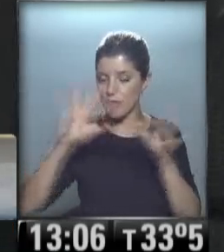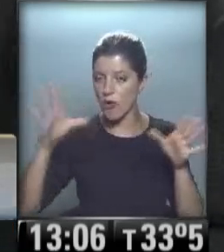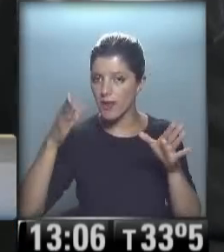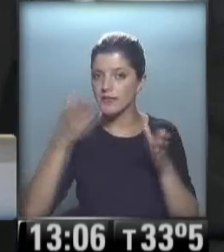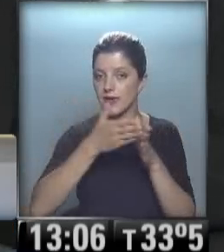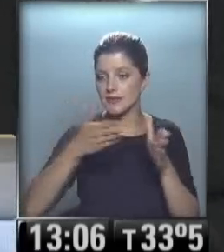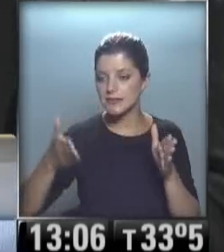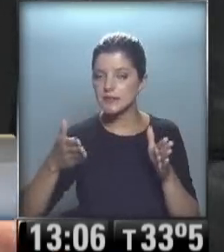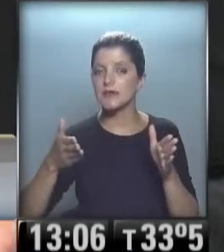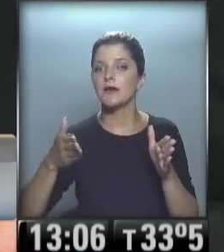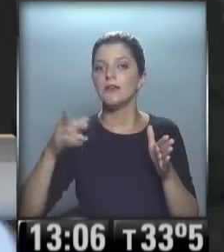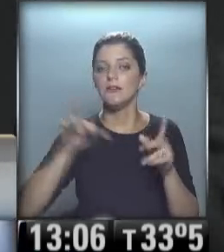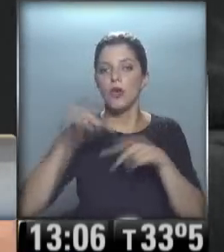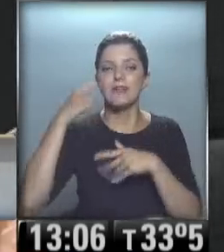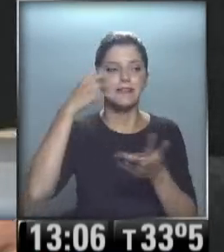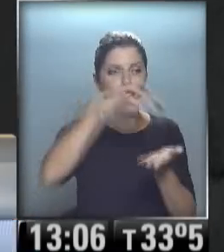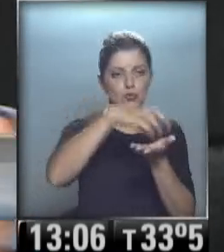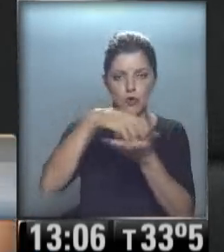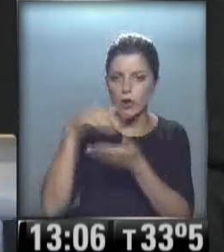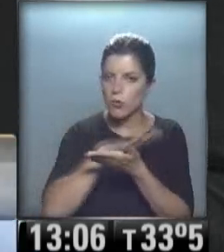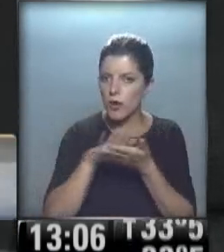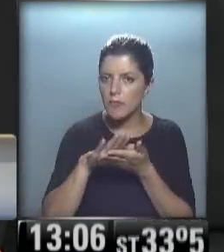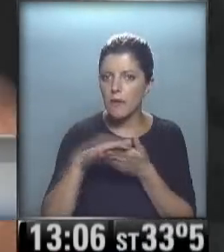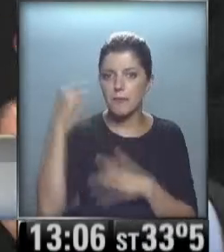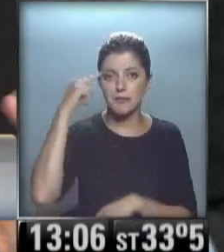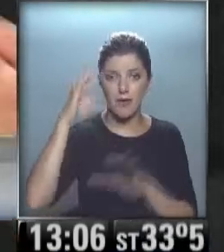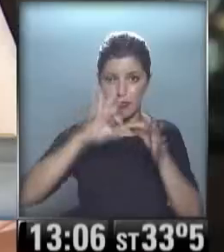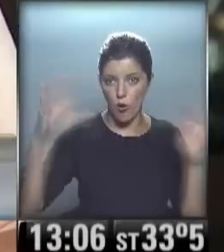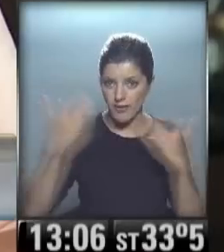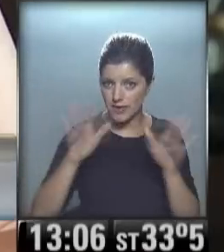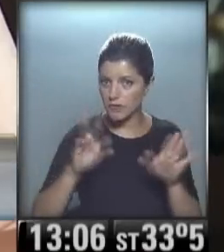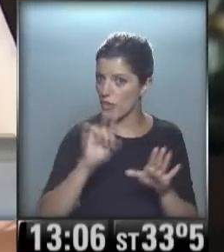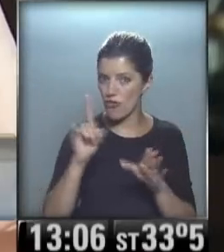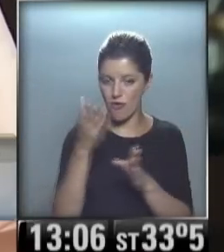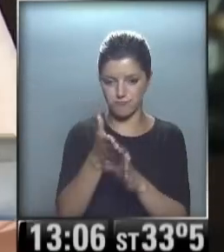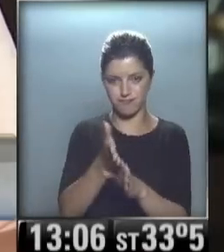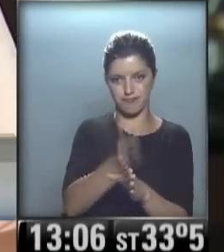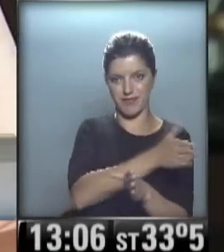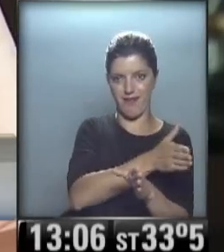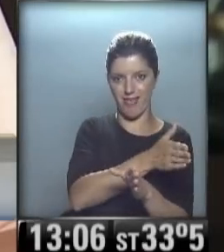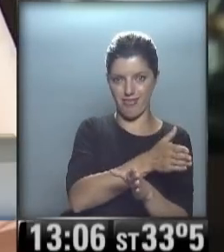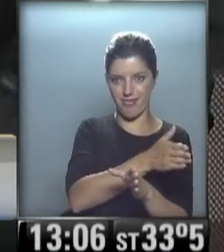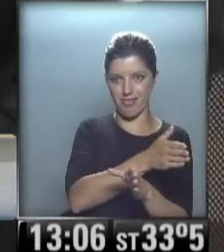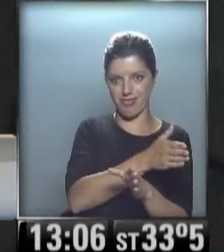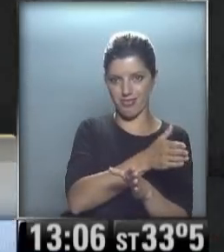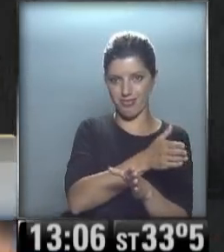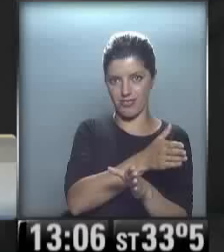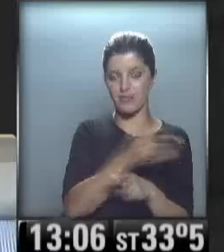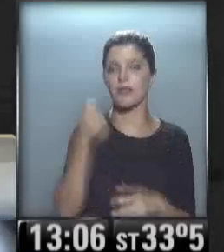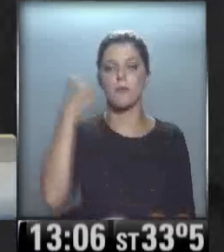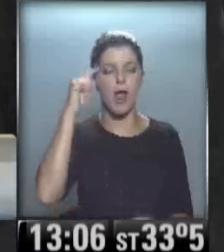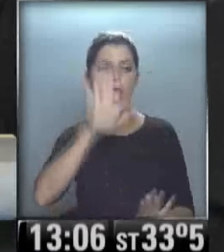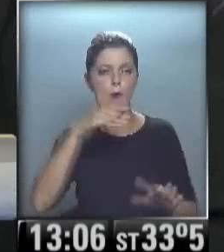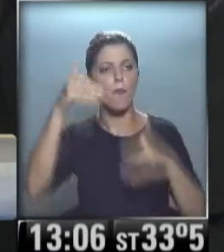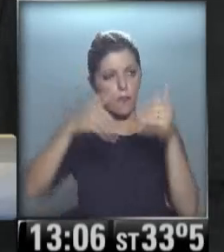ámbito y con instituciones de la Democracia libre no no fue lo anterior trasladado a que bueno se vota presidente